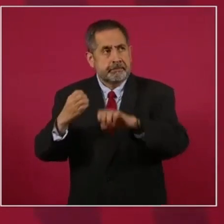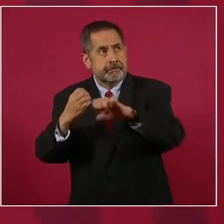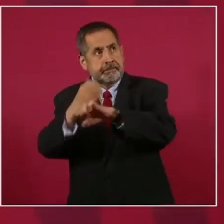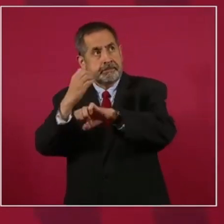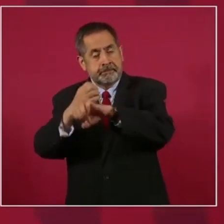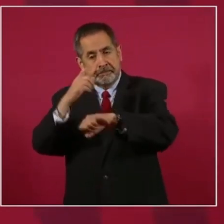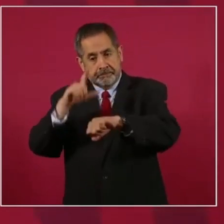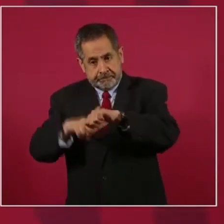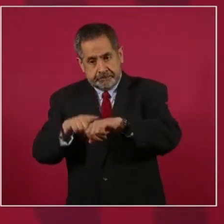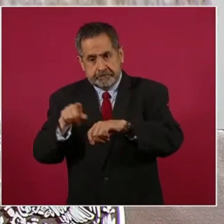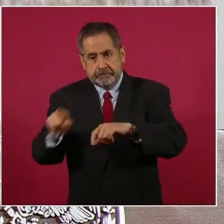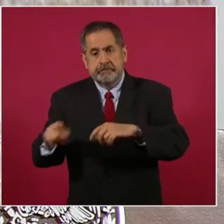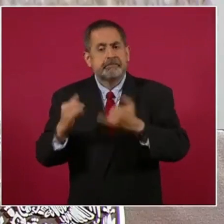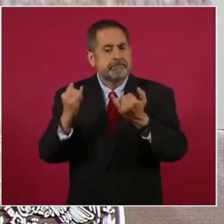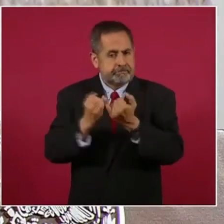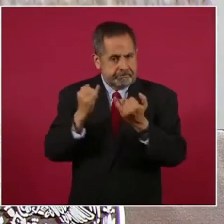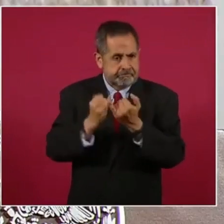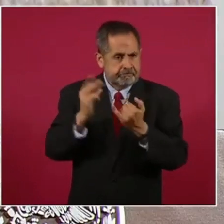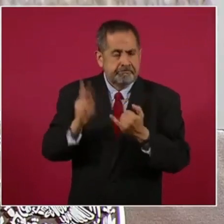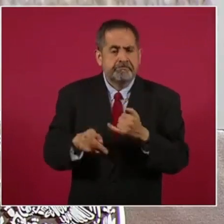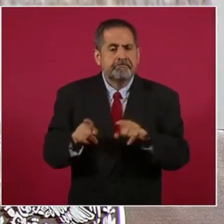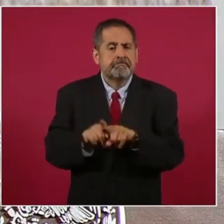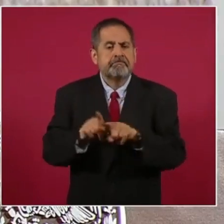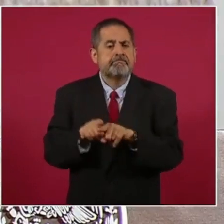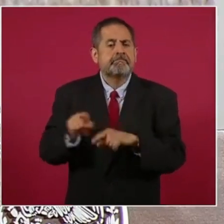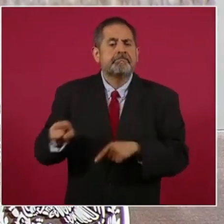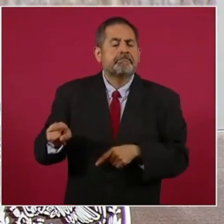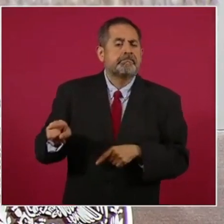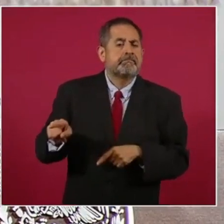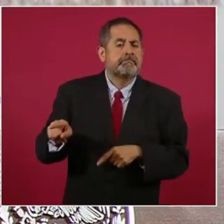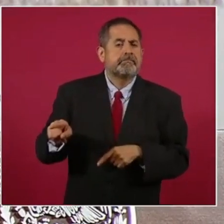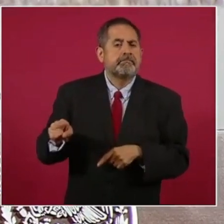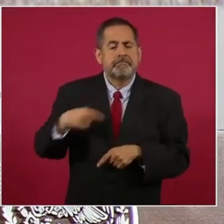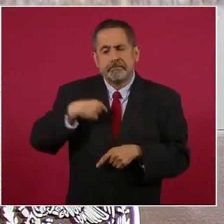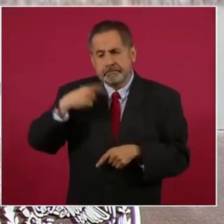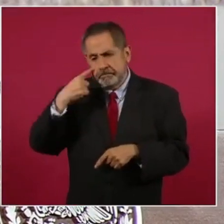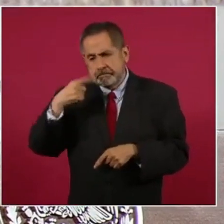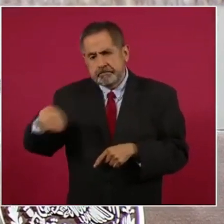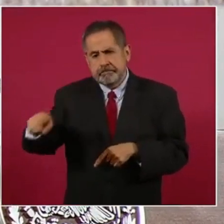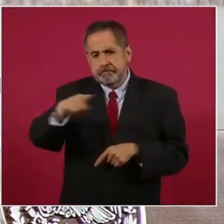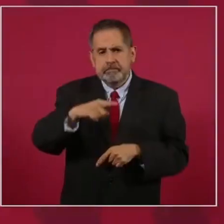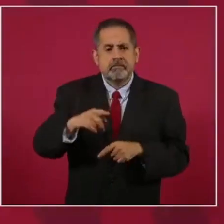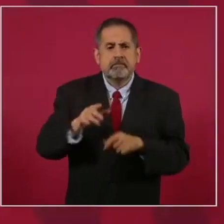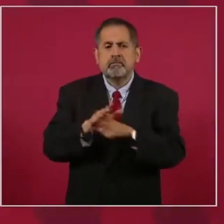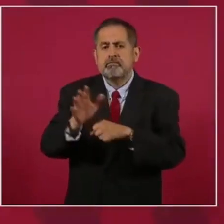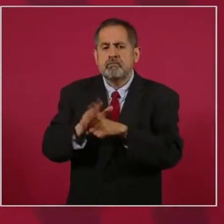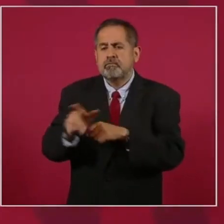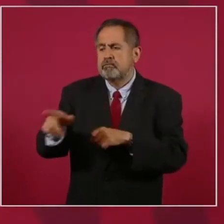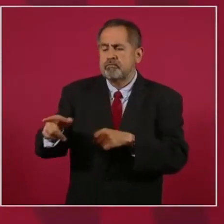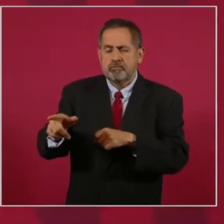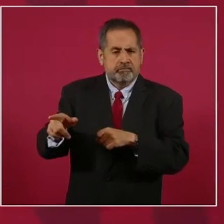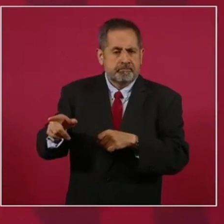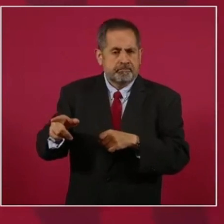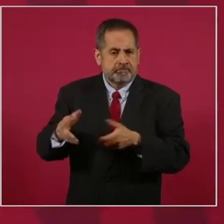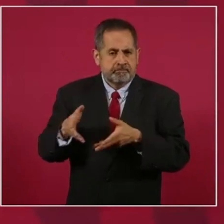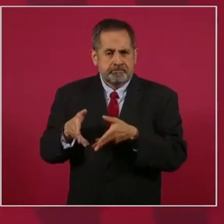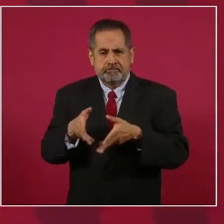estatales como las de mano de obra, las